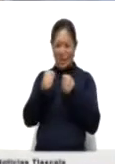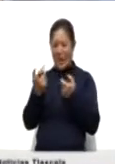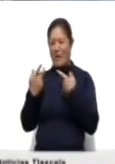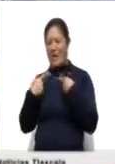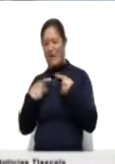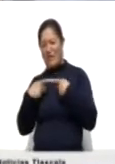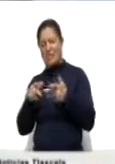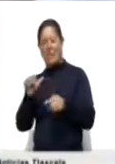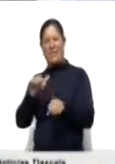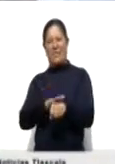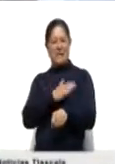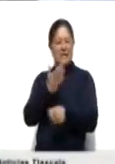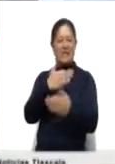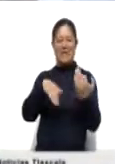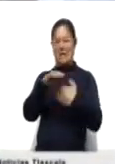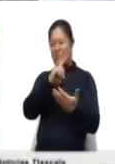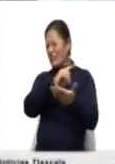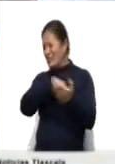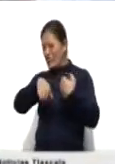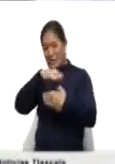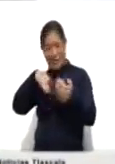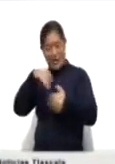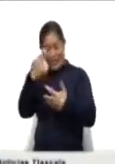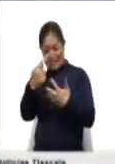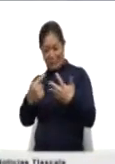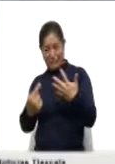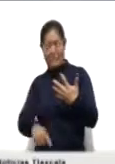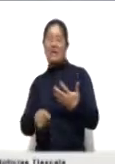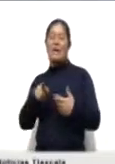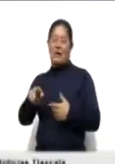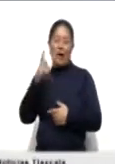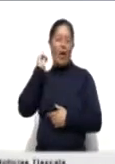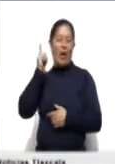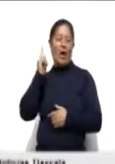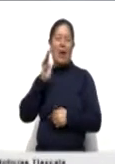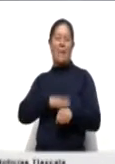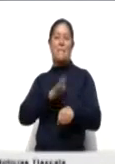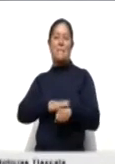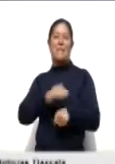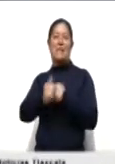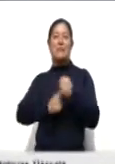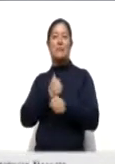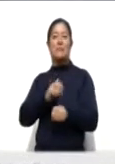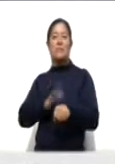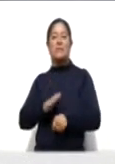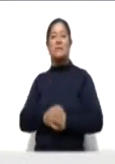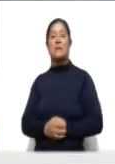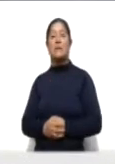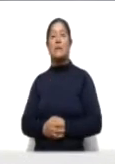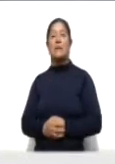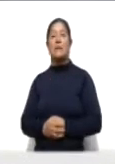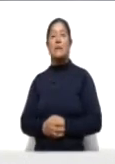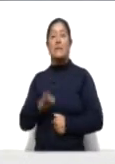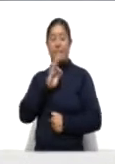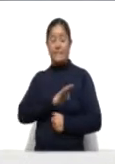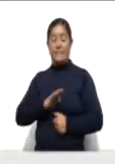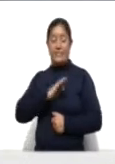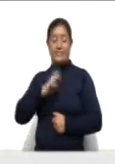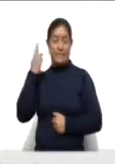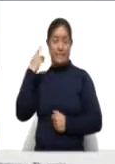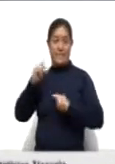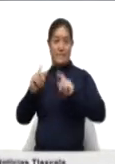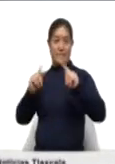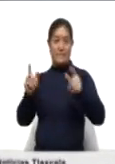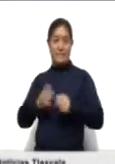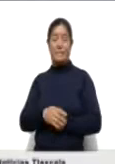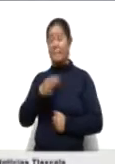personal administrativo. Que sean muchos años más. Una felicitación para Radio Tlaxcala por su aniversario. Pues